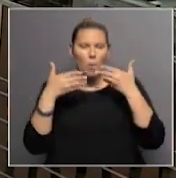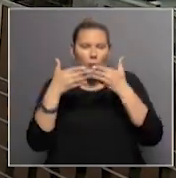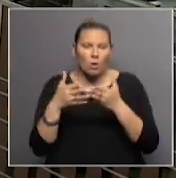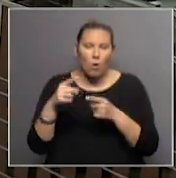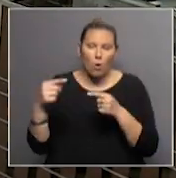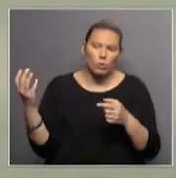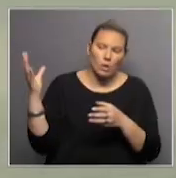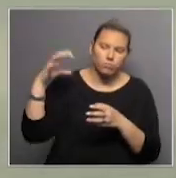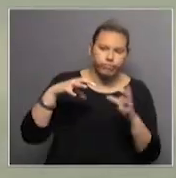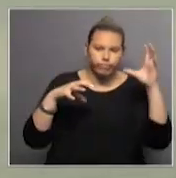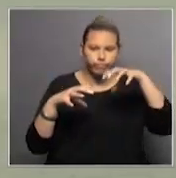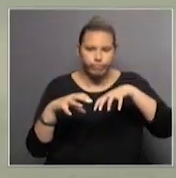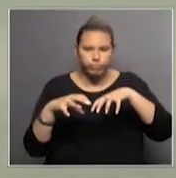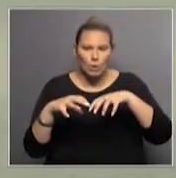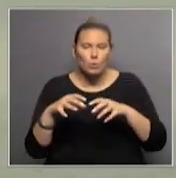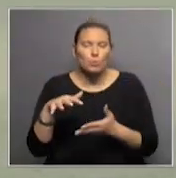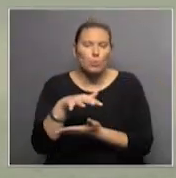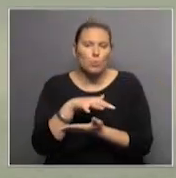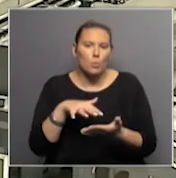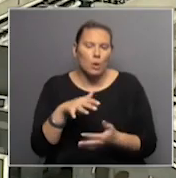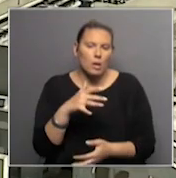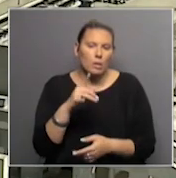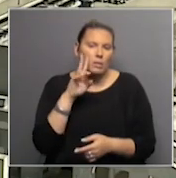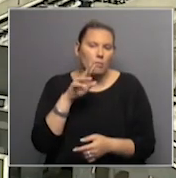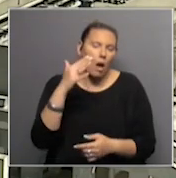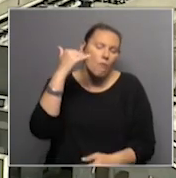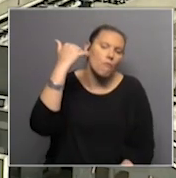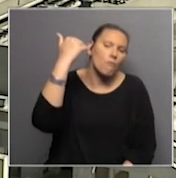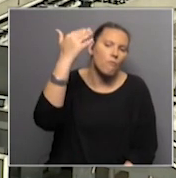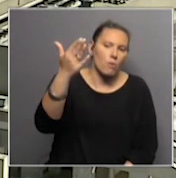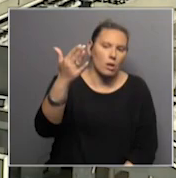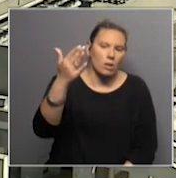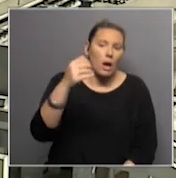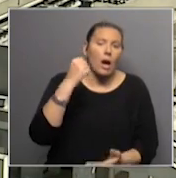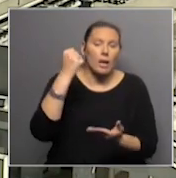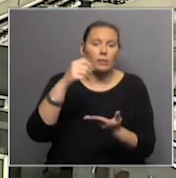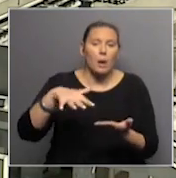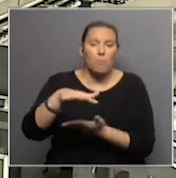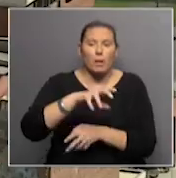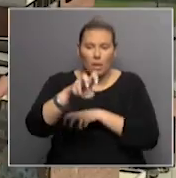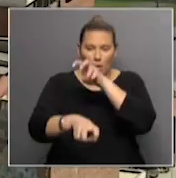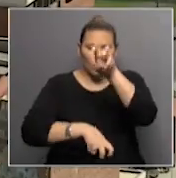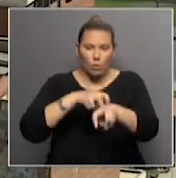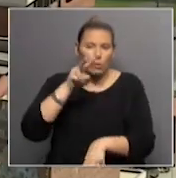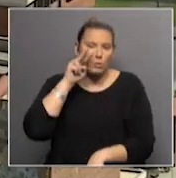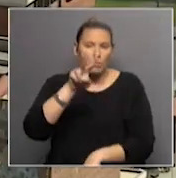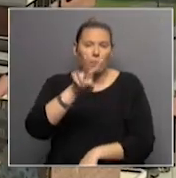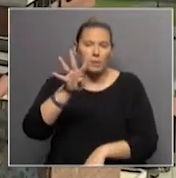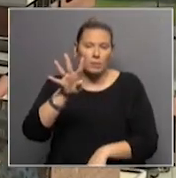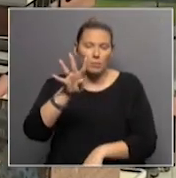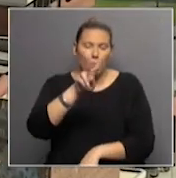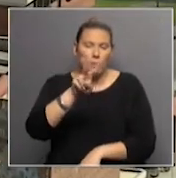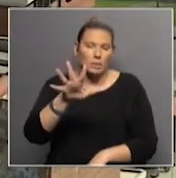cargueros. Es un lugar, bueno, después se ve hacia afuera, hasta el Parque Rodó se ve desde ahí, desde el piso 25 en el